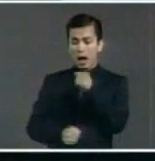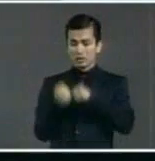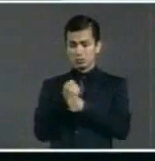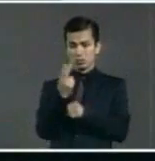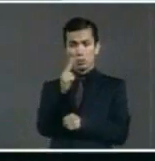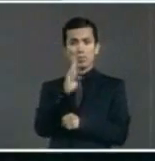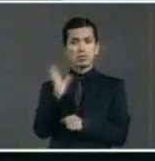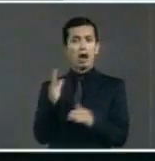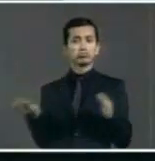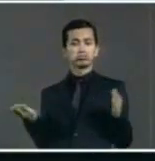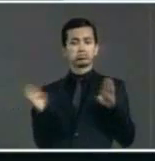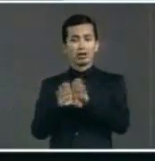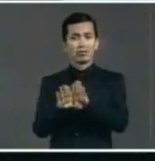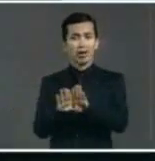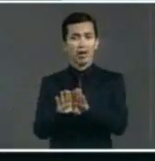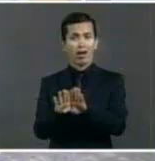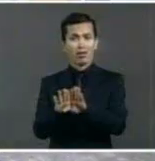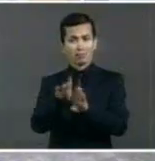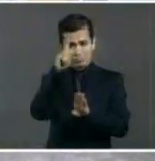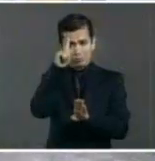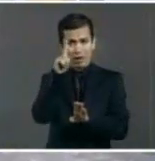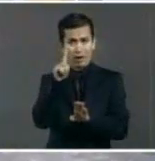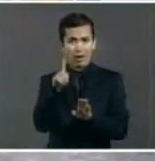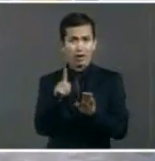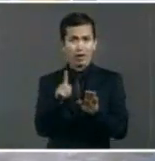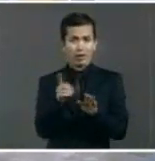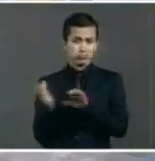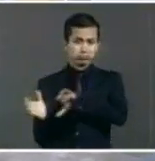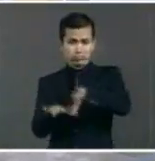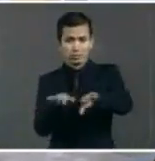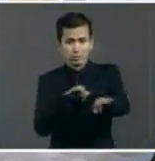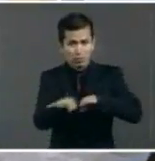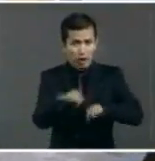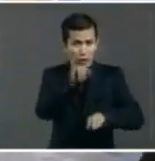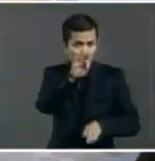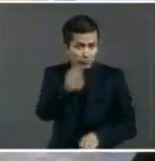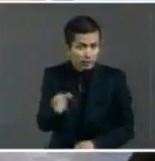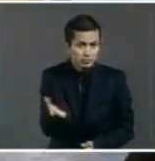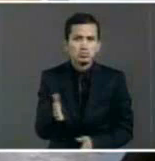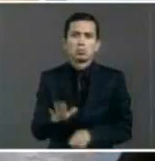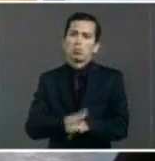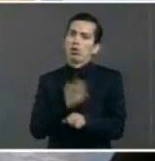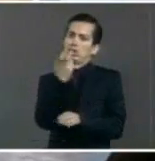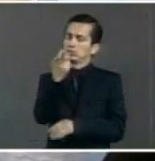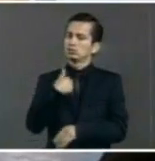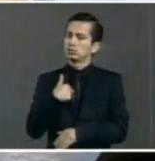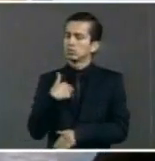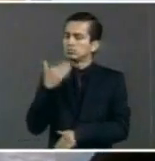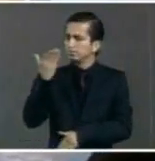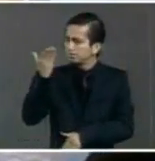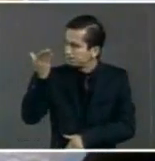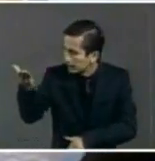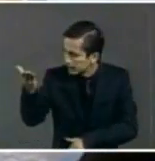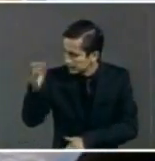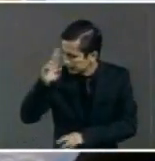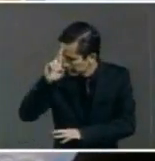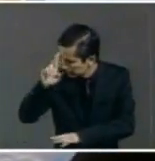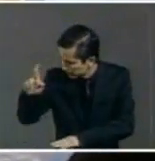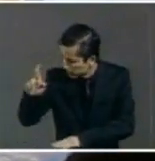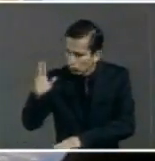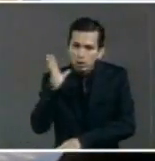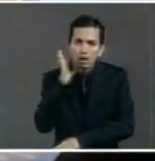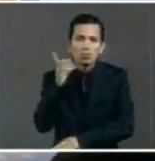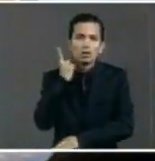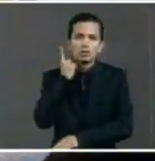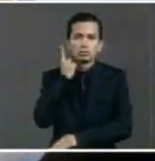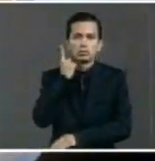pasado. Por eso hago un llamado respetuoso a la Cámara de Diputados para que, asumiendo, como lo han hecho